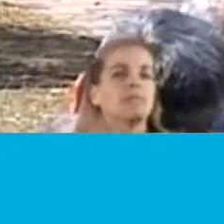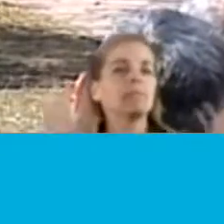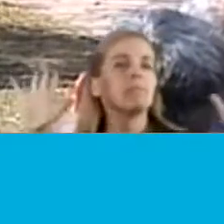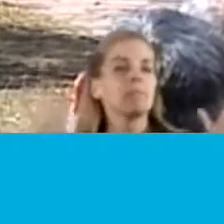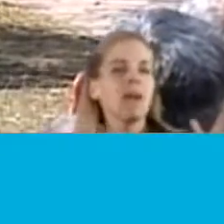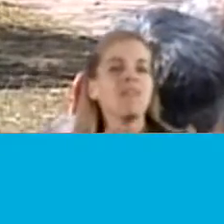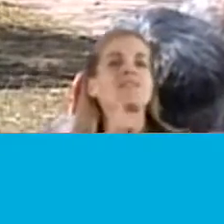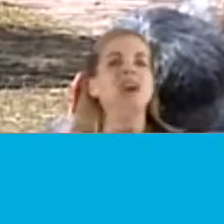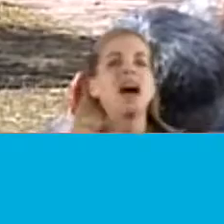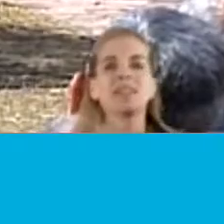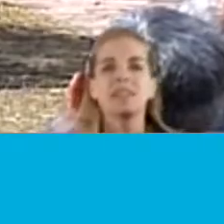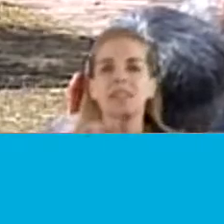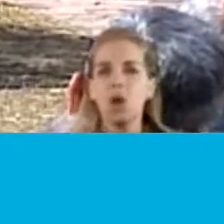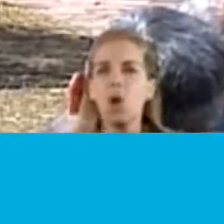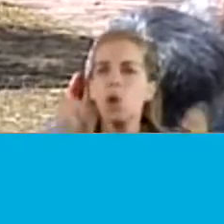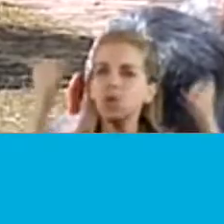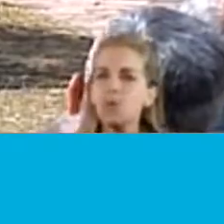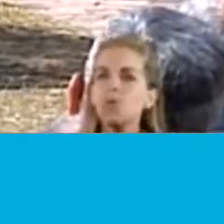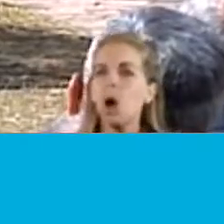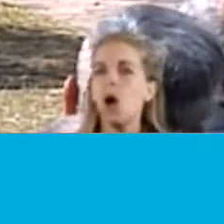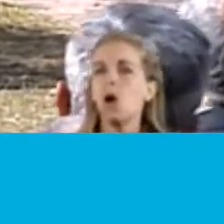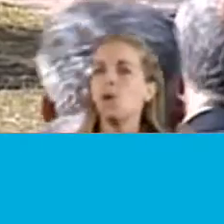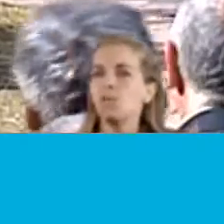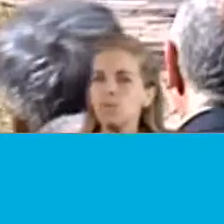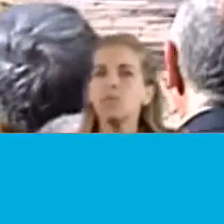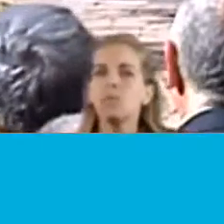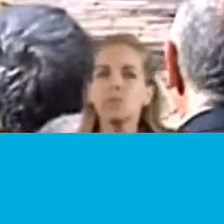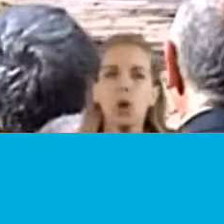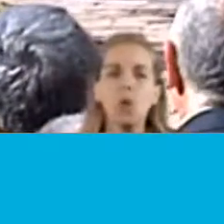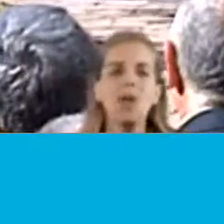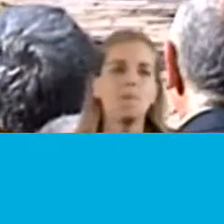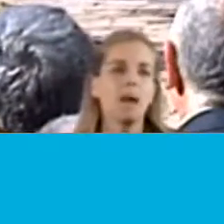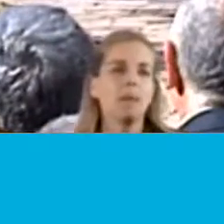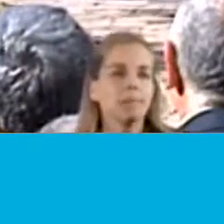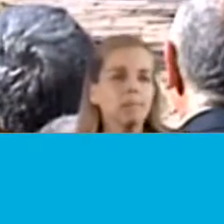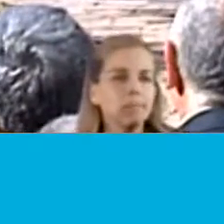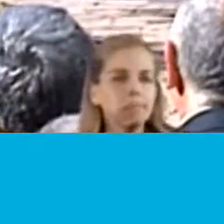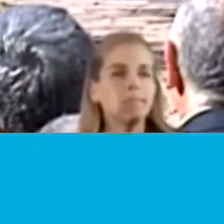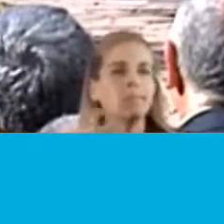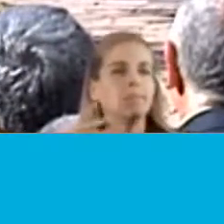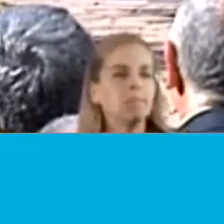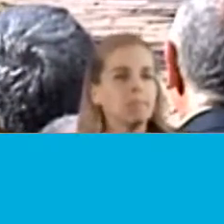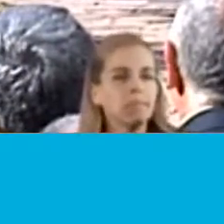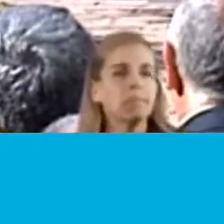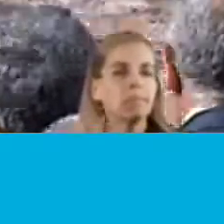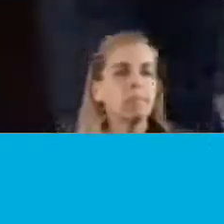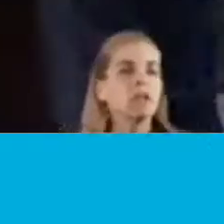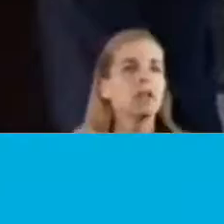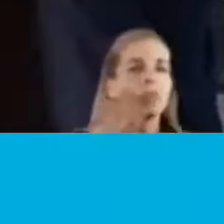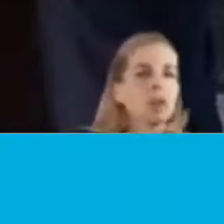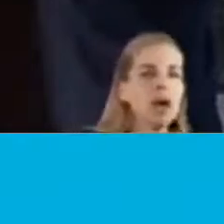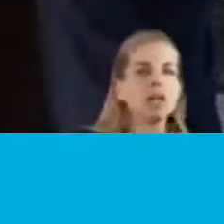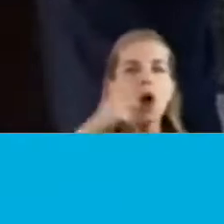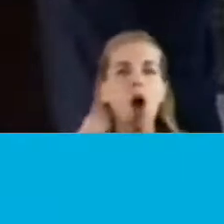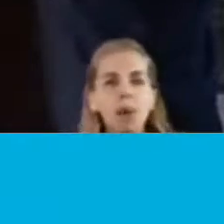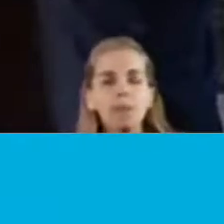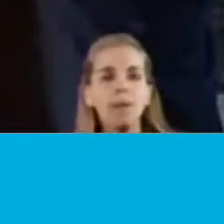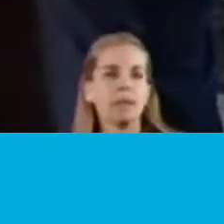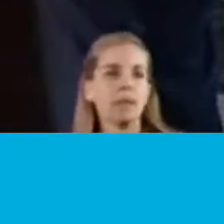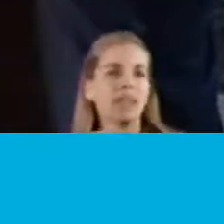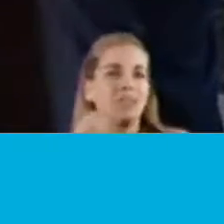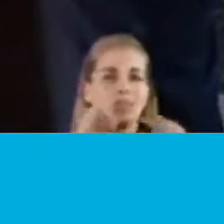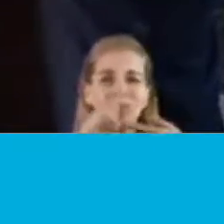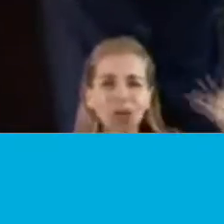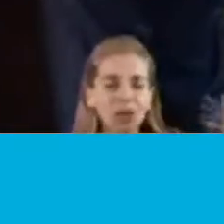Estuvo signada por muchas batallas protagonizadas por hombres y mujeres que han quedado grabadas definitivamente en nuestras